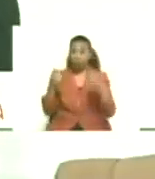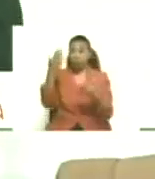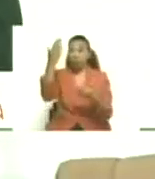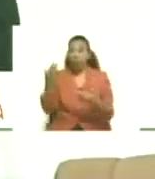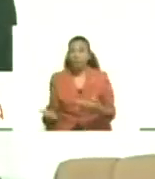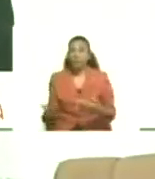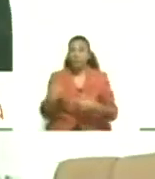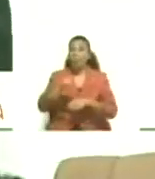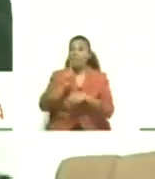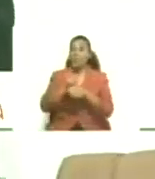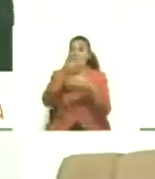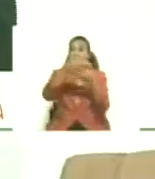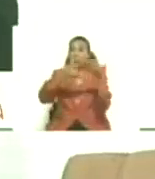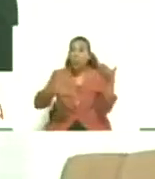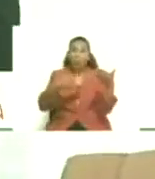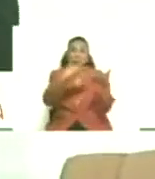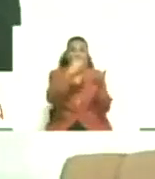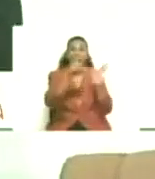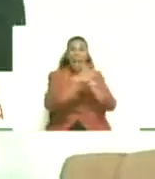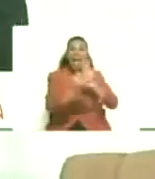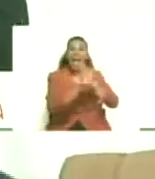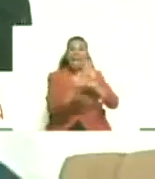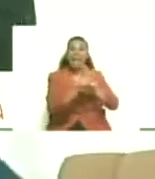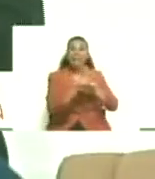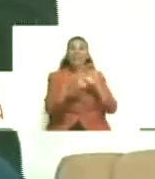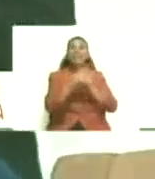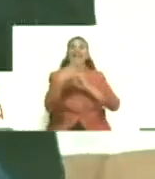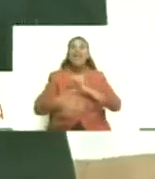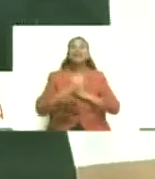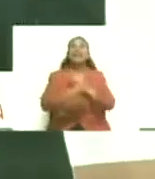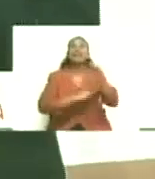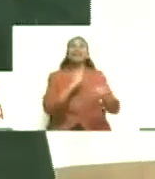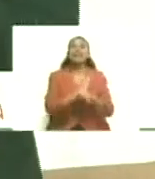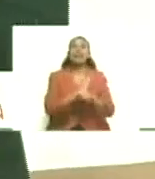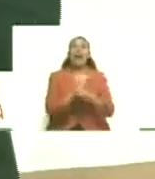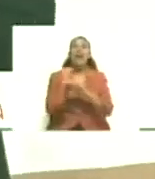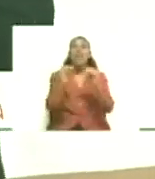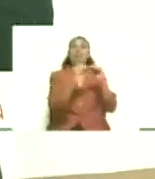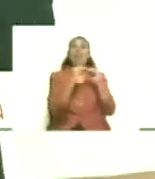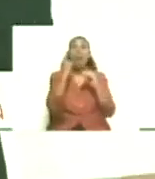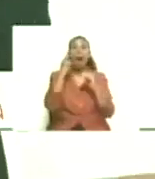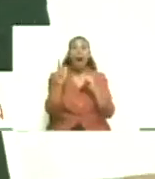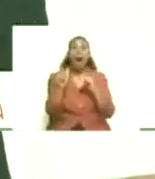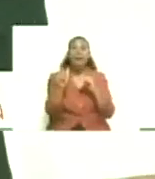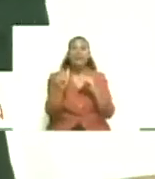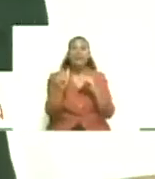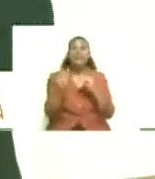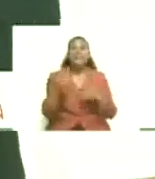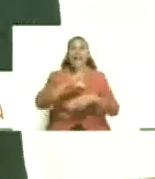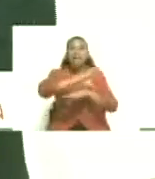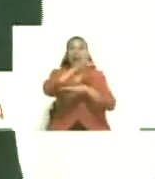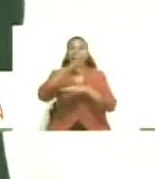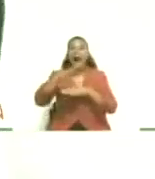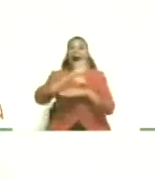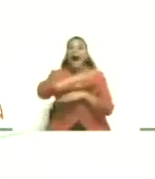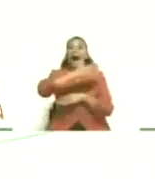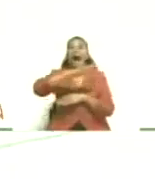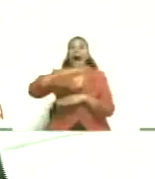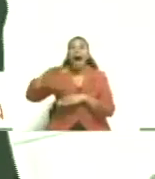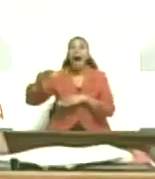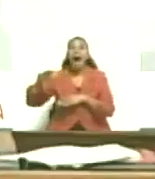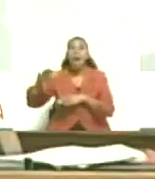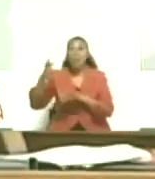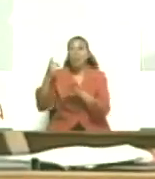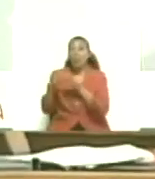Hay un principio en derecho internacional y es que las aguas siguen la